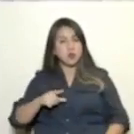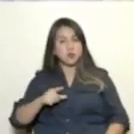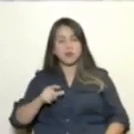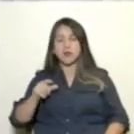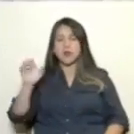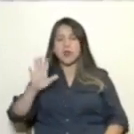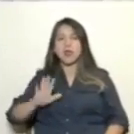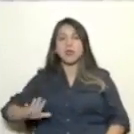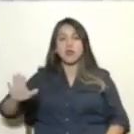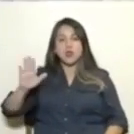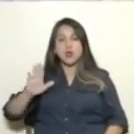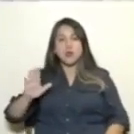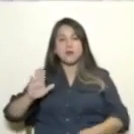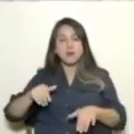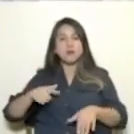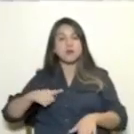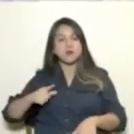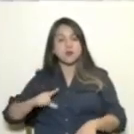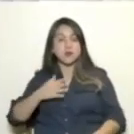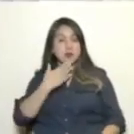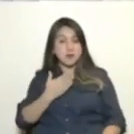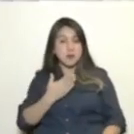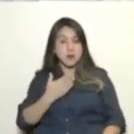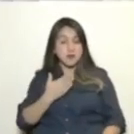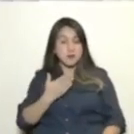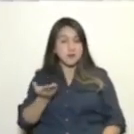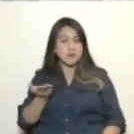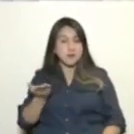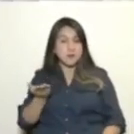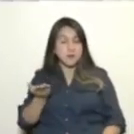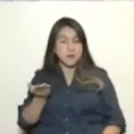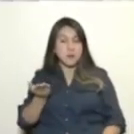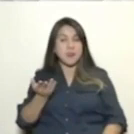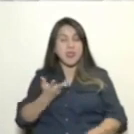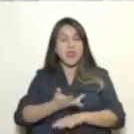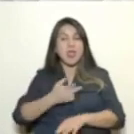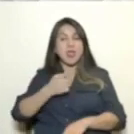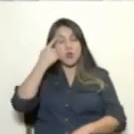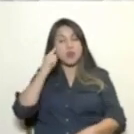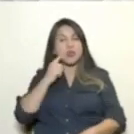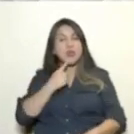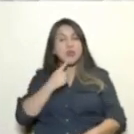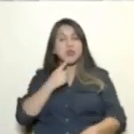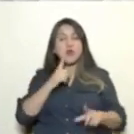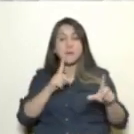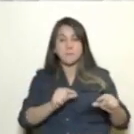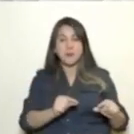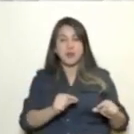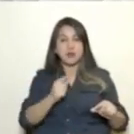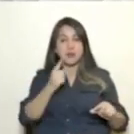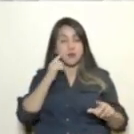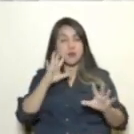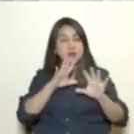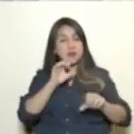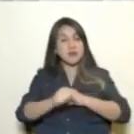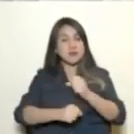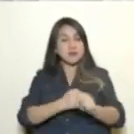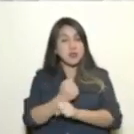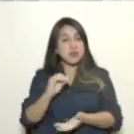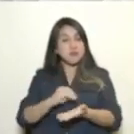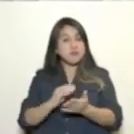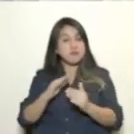está sufriendo el propio Estados Unidos. Va a tener un daño mucho menor. Pero en 10 años más,